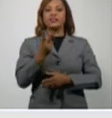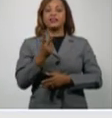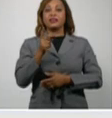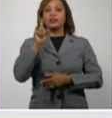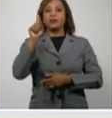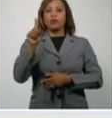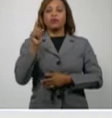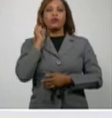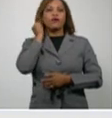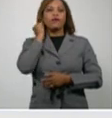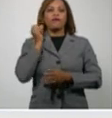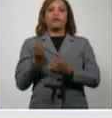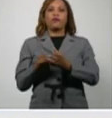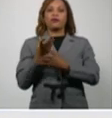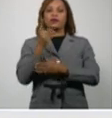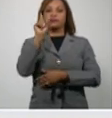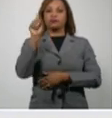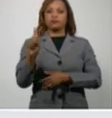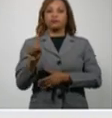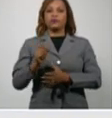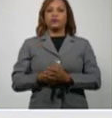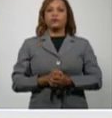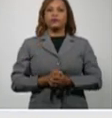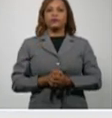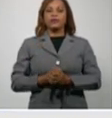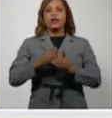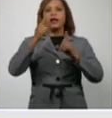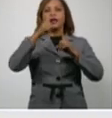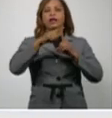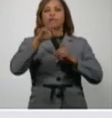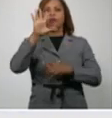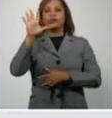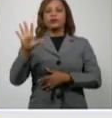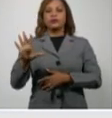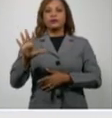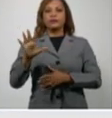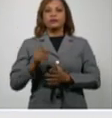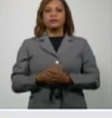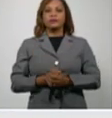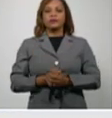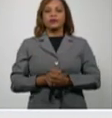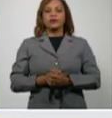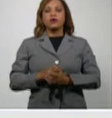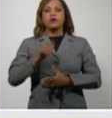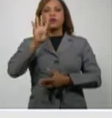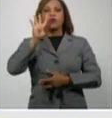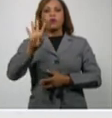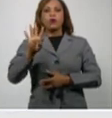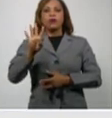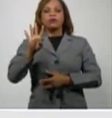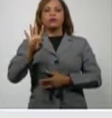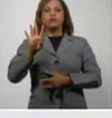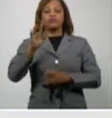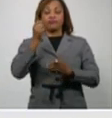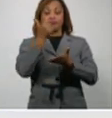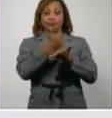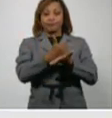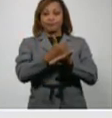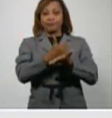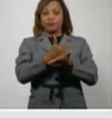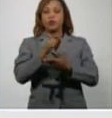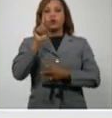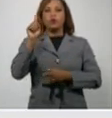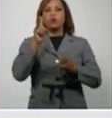uno. Las Tunas con 5 casos autóctonos, 4 del municipio de Las Tunas, 1 de